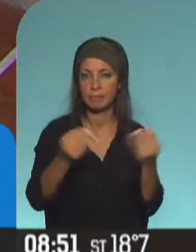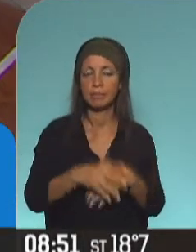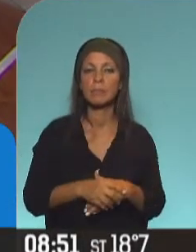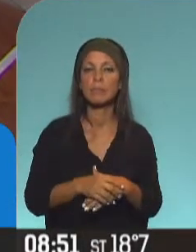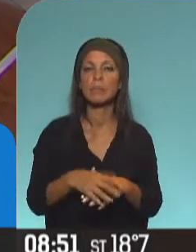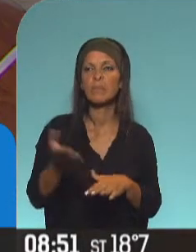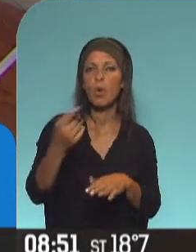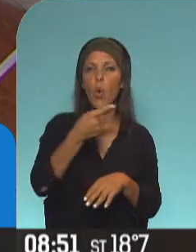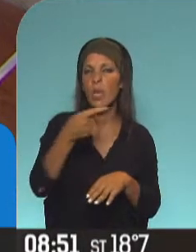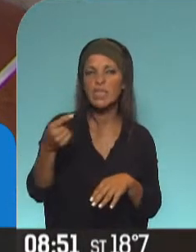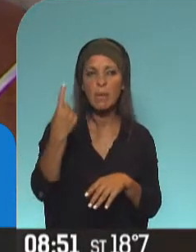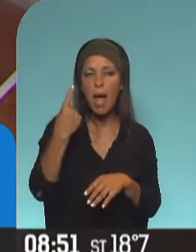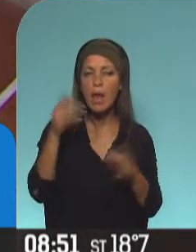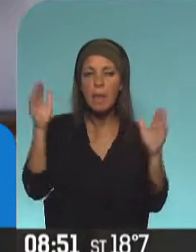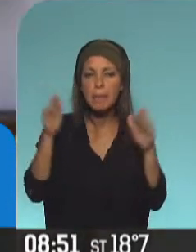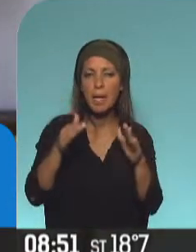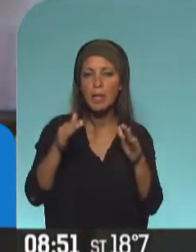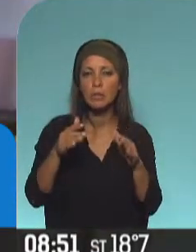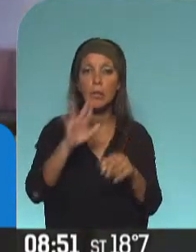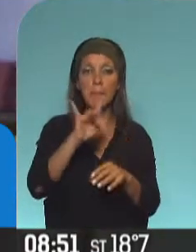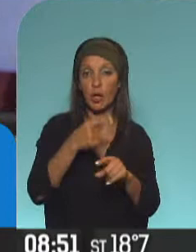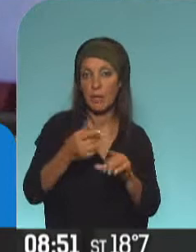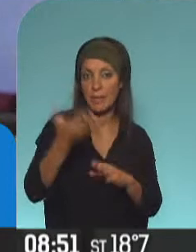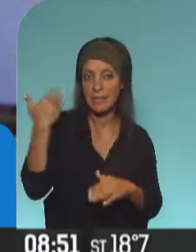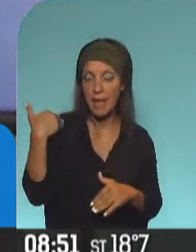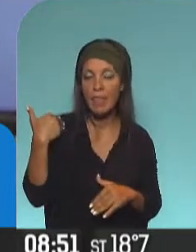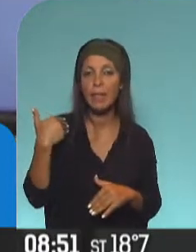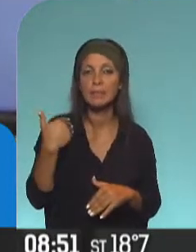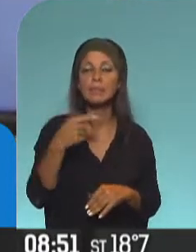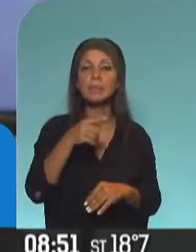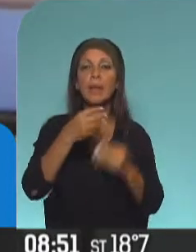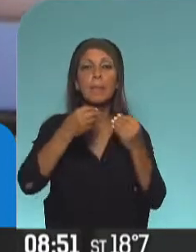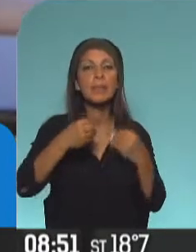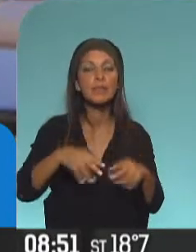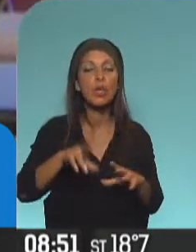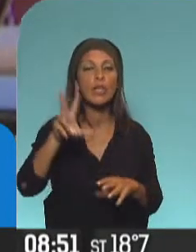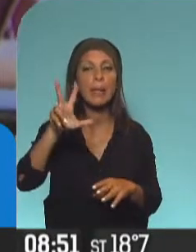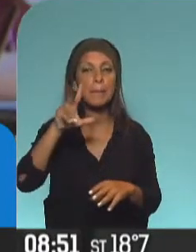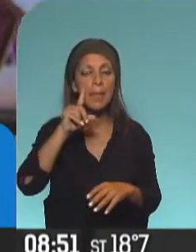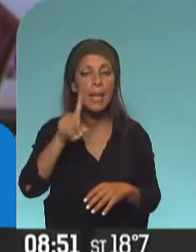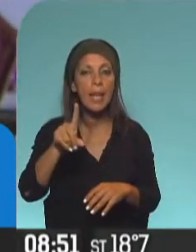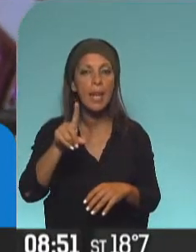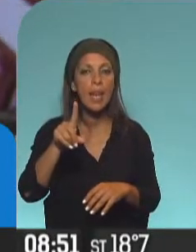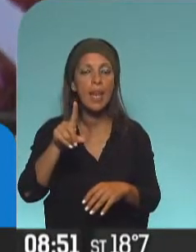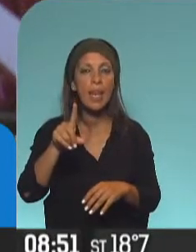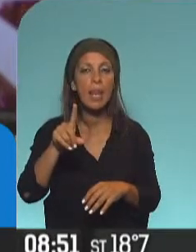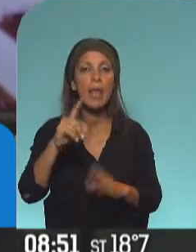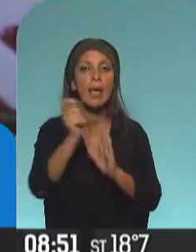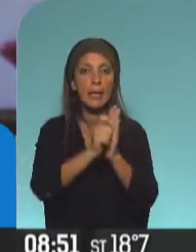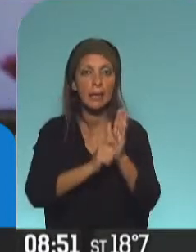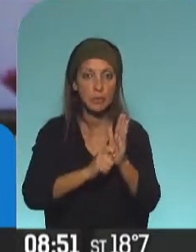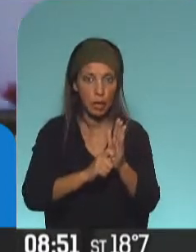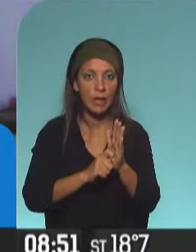menos de una semana, el miércoles de la semana pasada, pusimos en marcha y más de 3.000